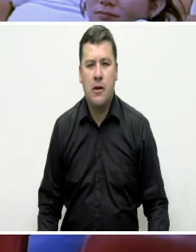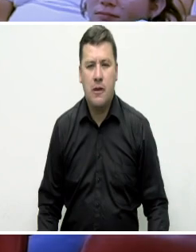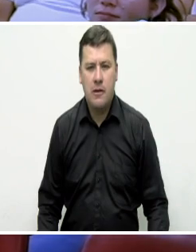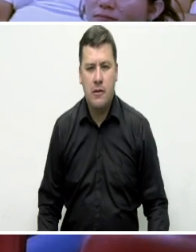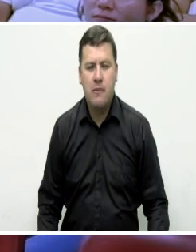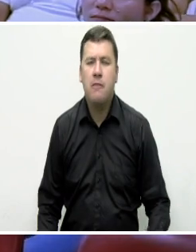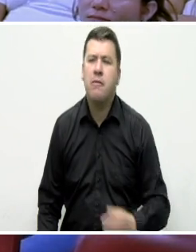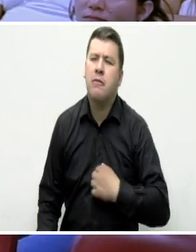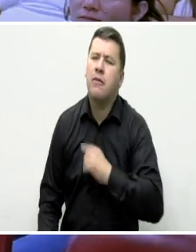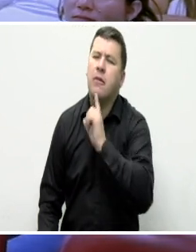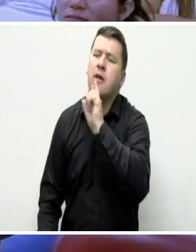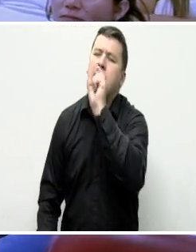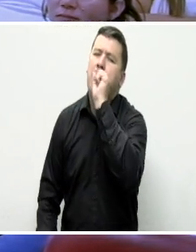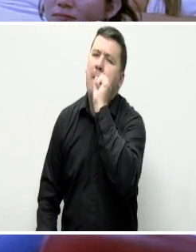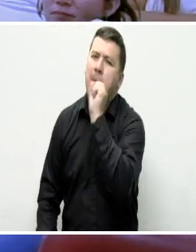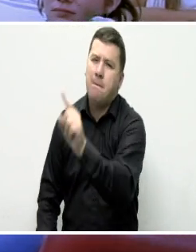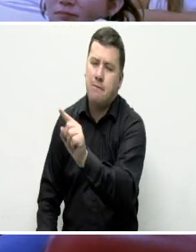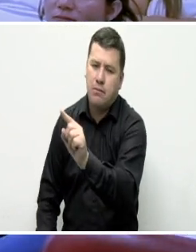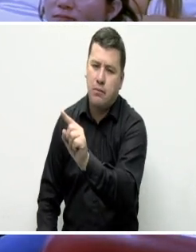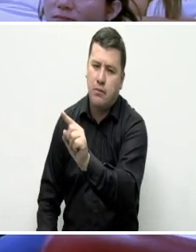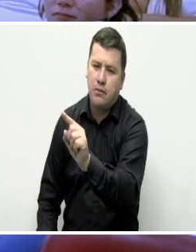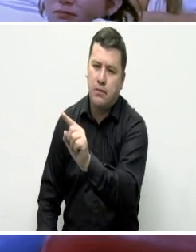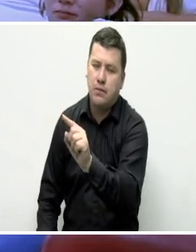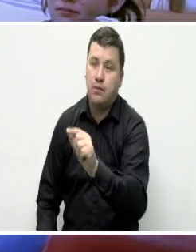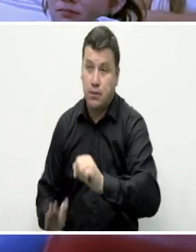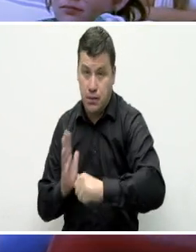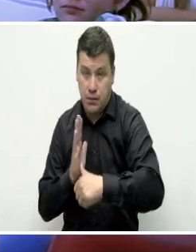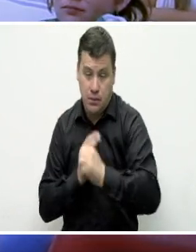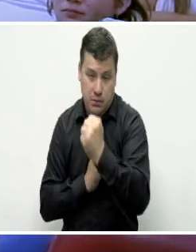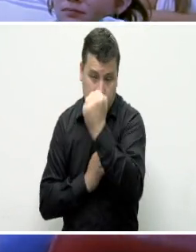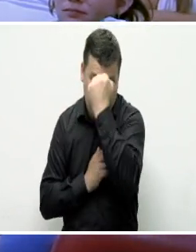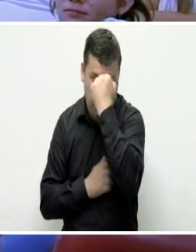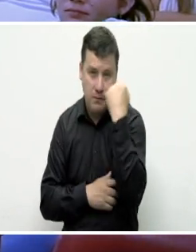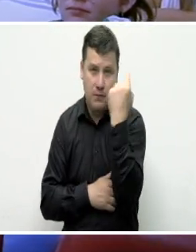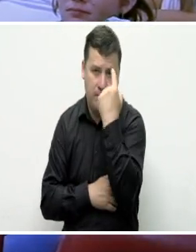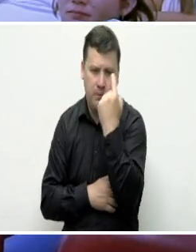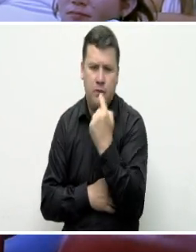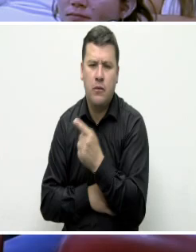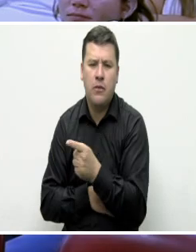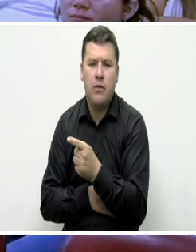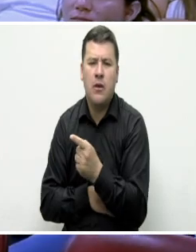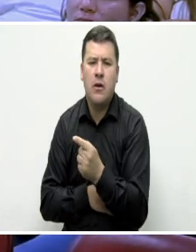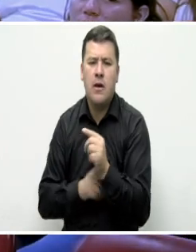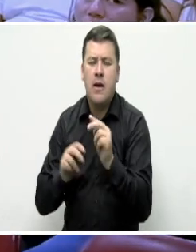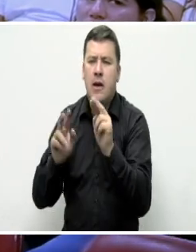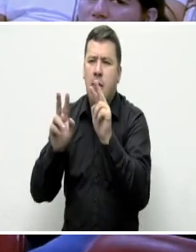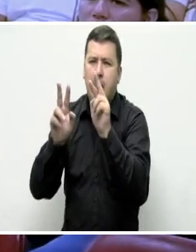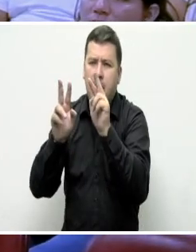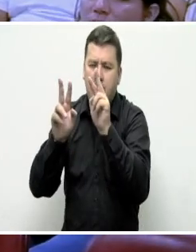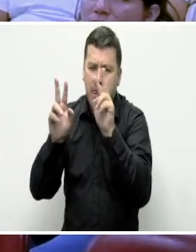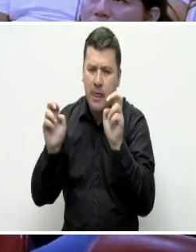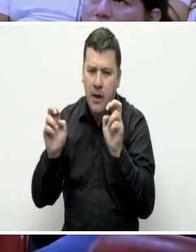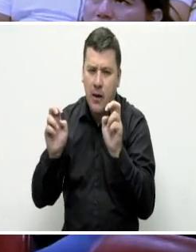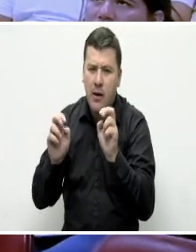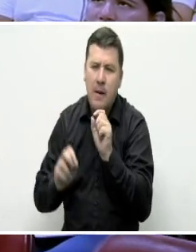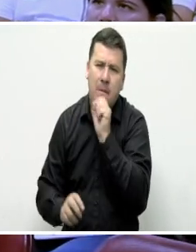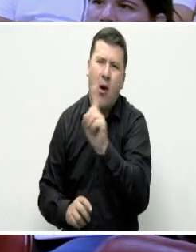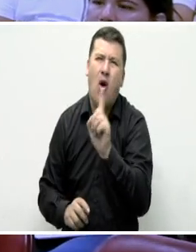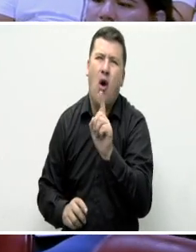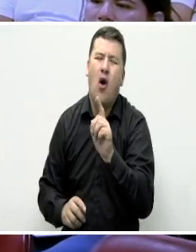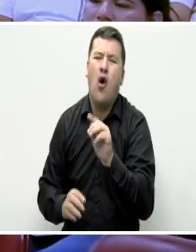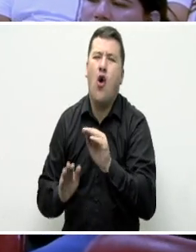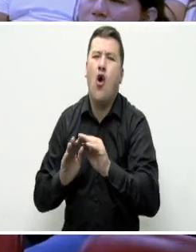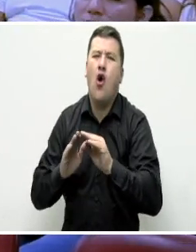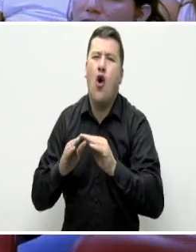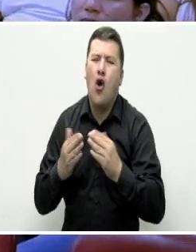La pregunta va enfocada pues, cuál es la posición de la registraduría concretamente frente a ese tema, no de las consultas, sino por qué